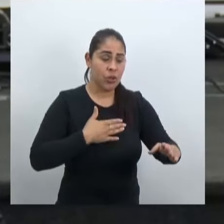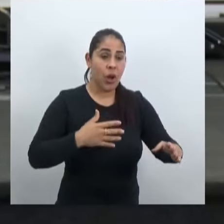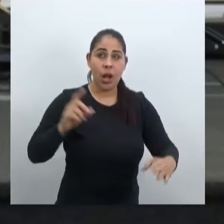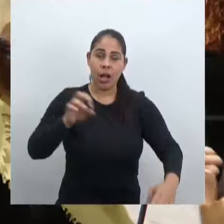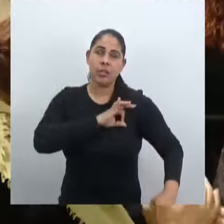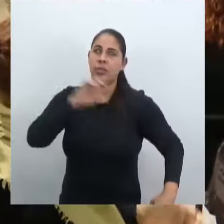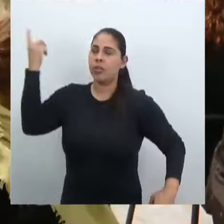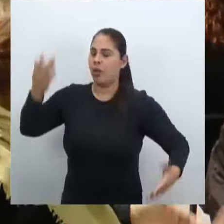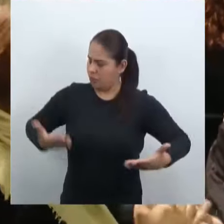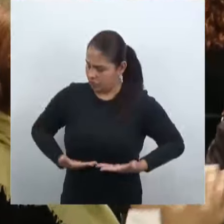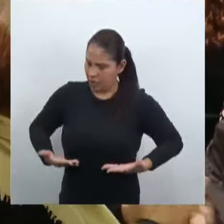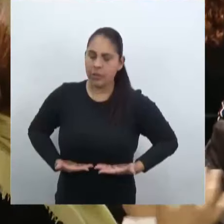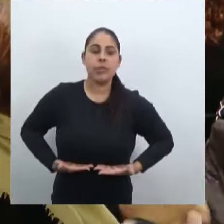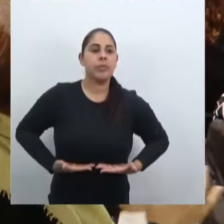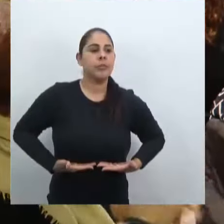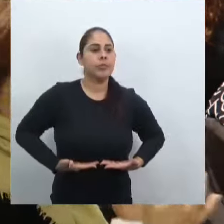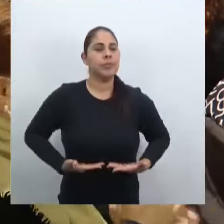¿A que sí?